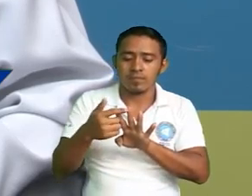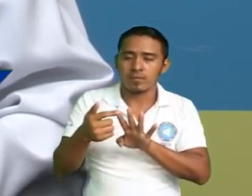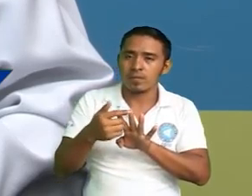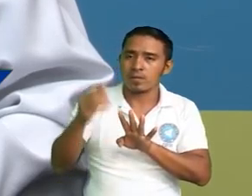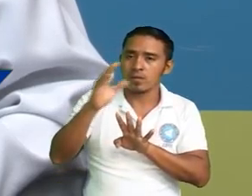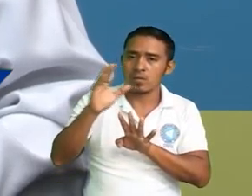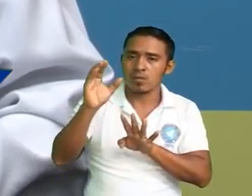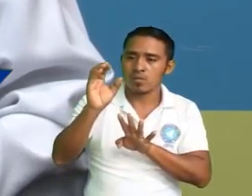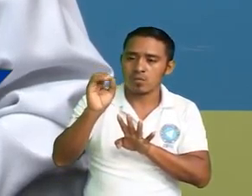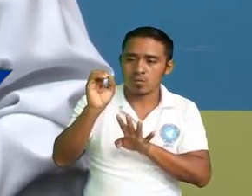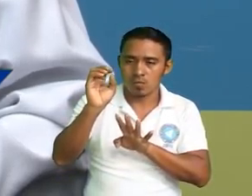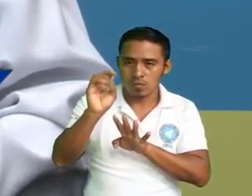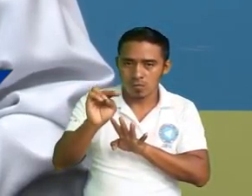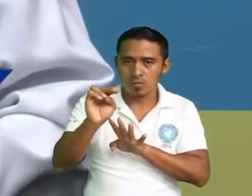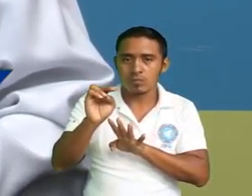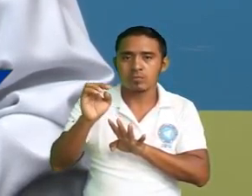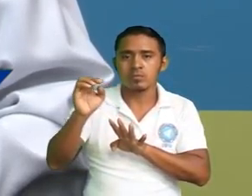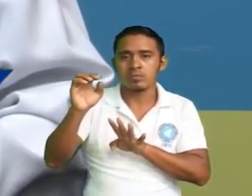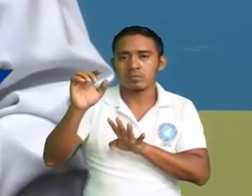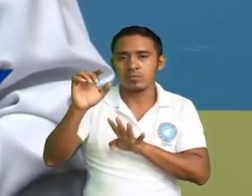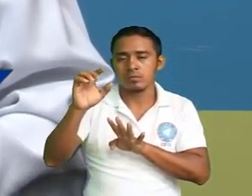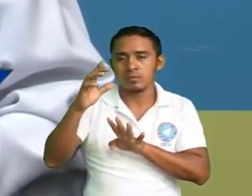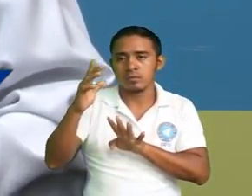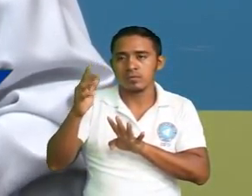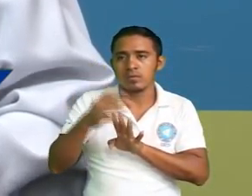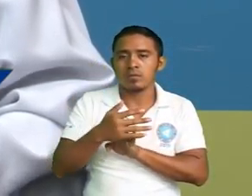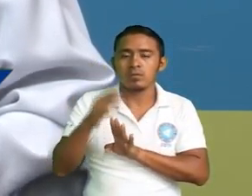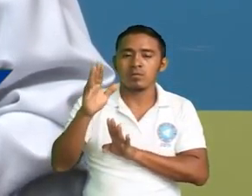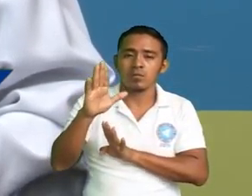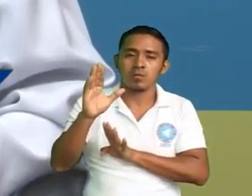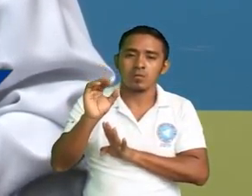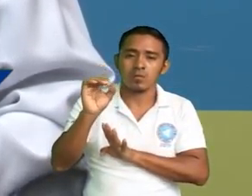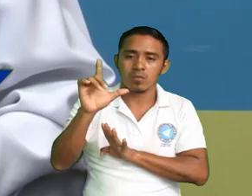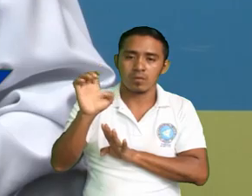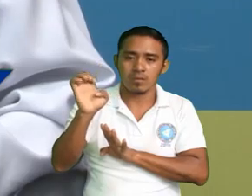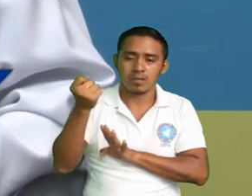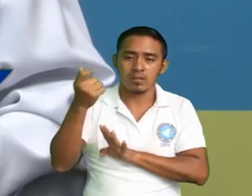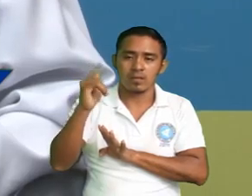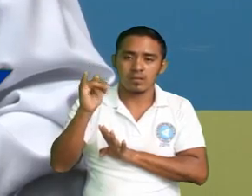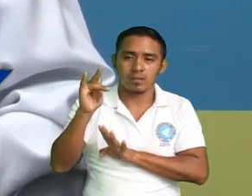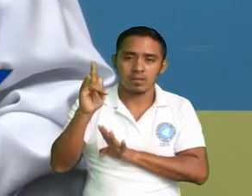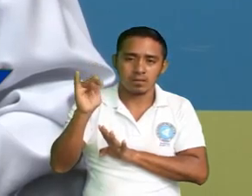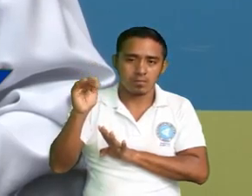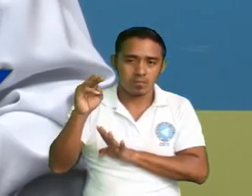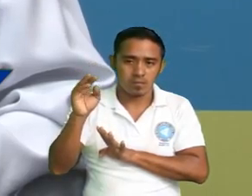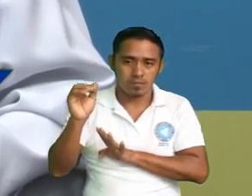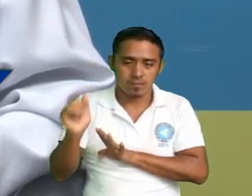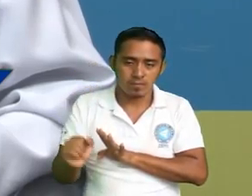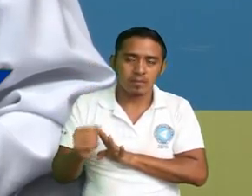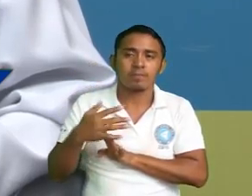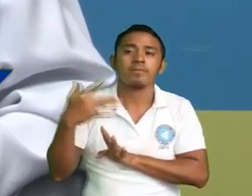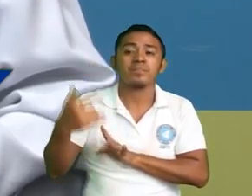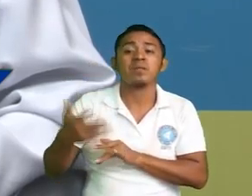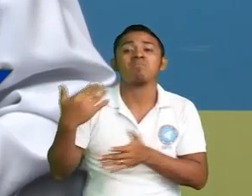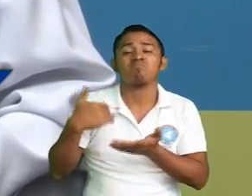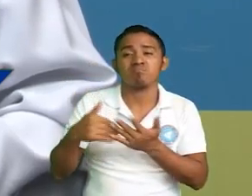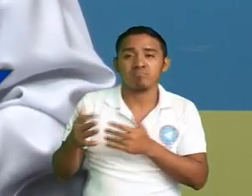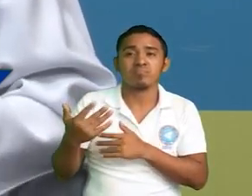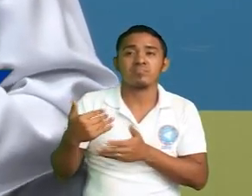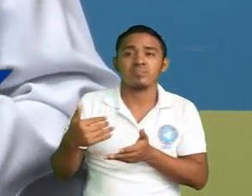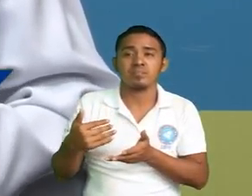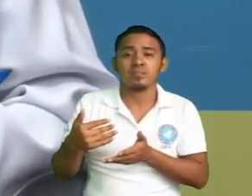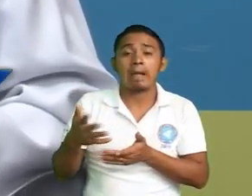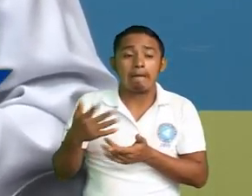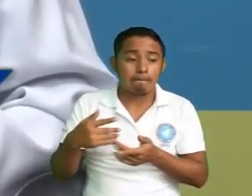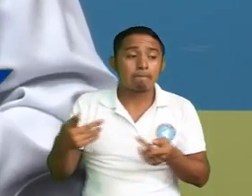colestiatoma. Aquellos pacientes que tienen colestiatoma son más propensos todavía a padecer o